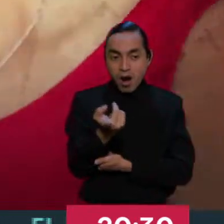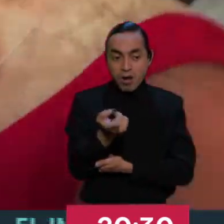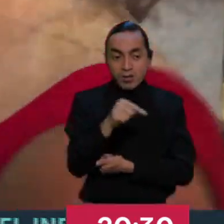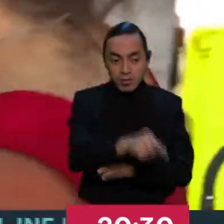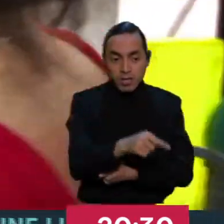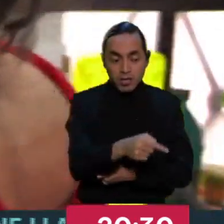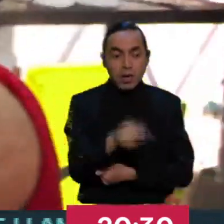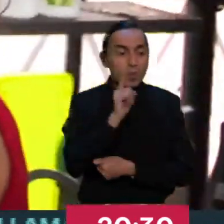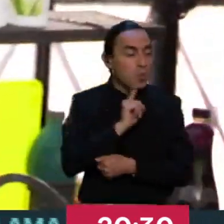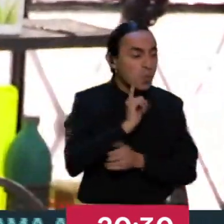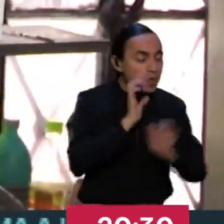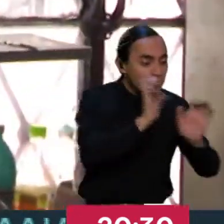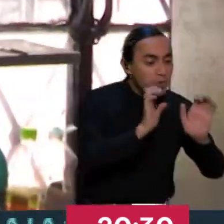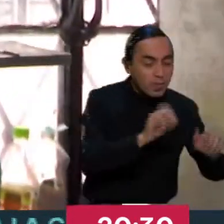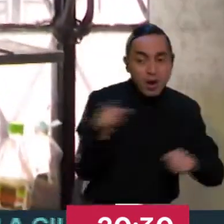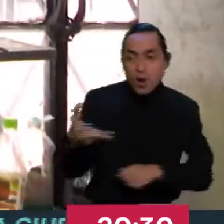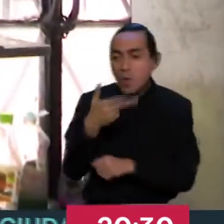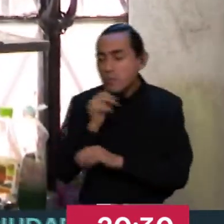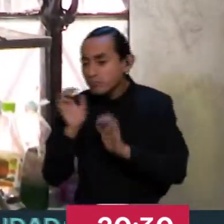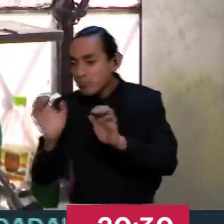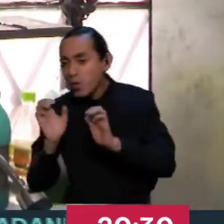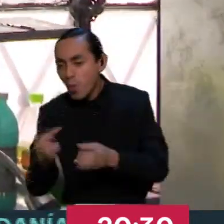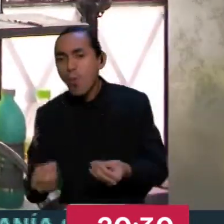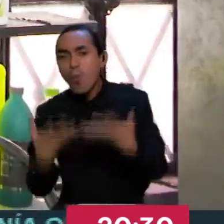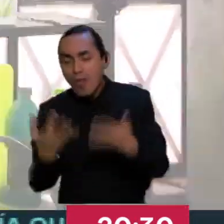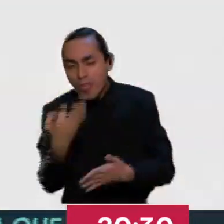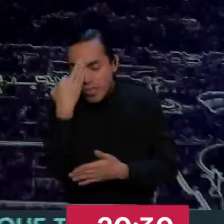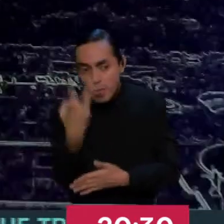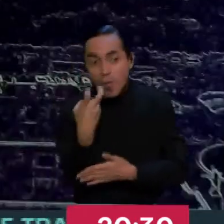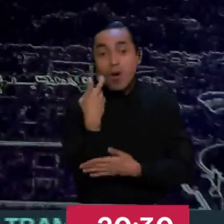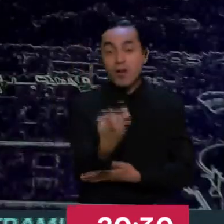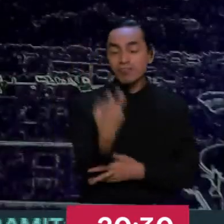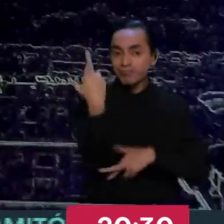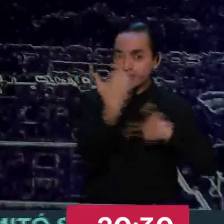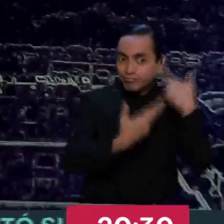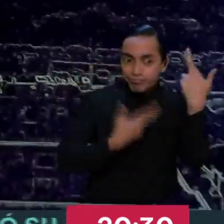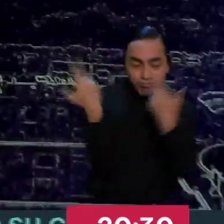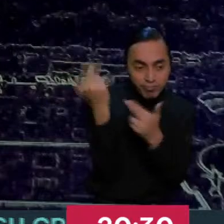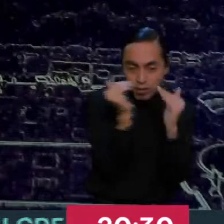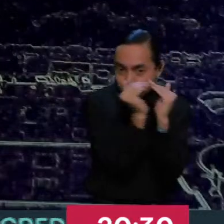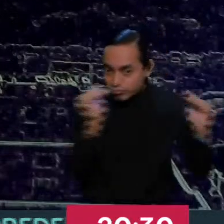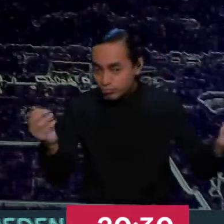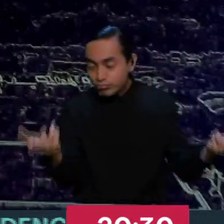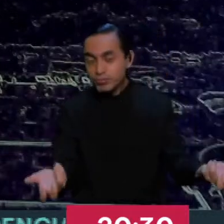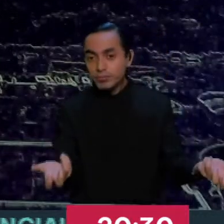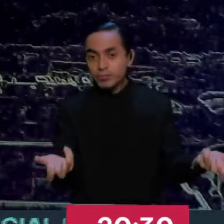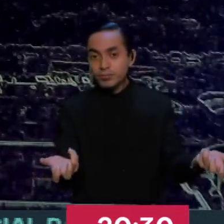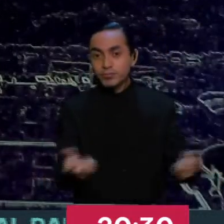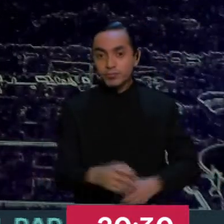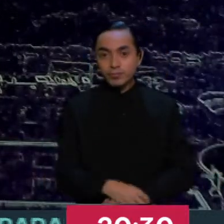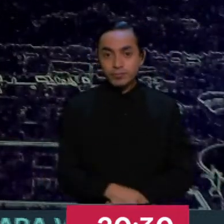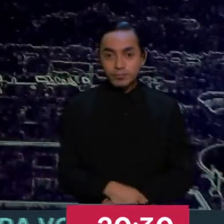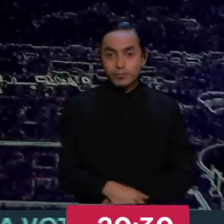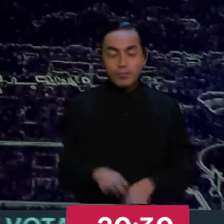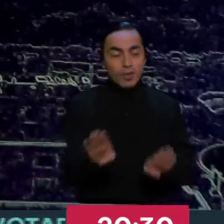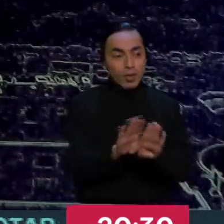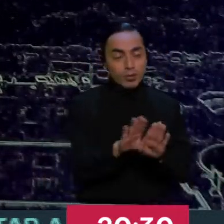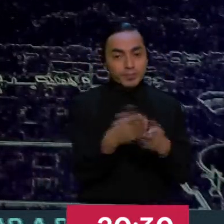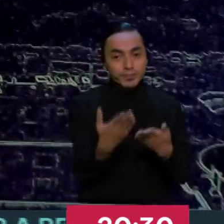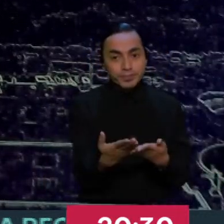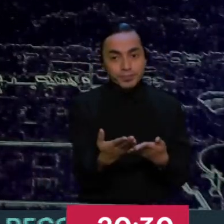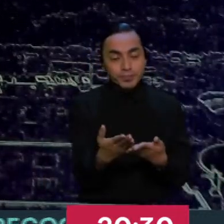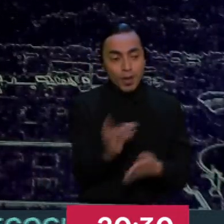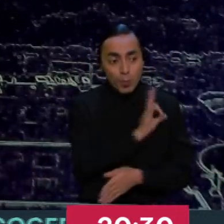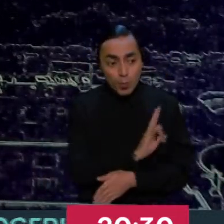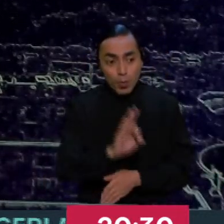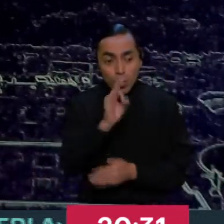cuidados, horas que dedican los hombres al trabajo de cuidados, todas estas cosas, qué tanto se puede realmente, vamos a